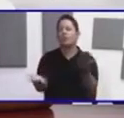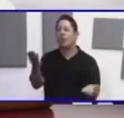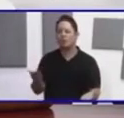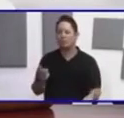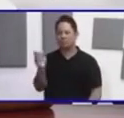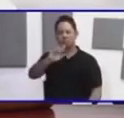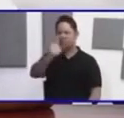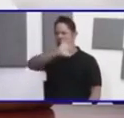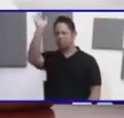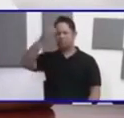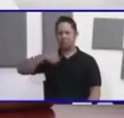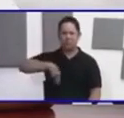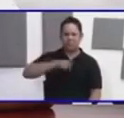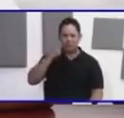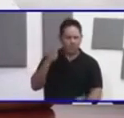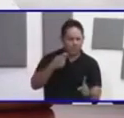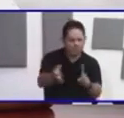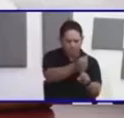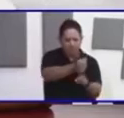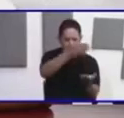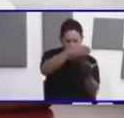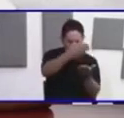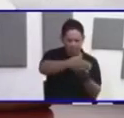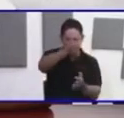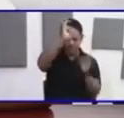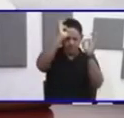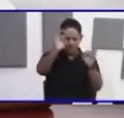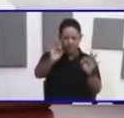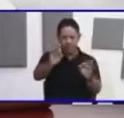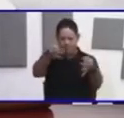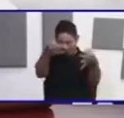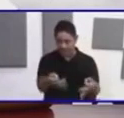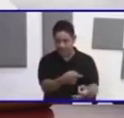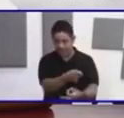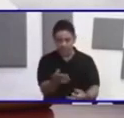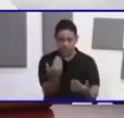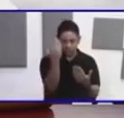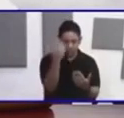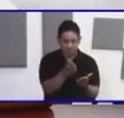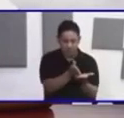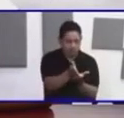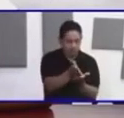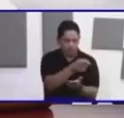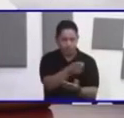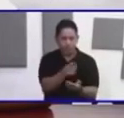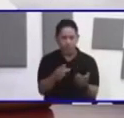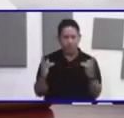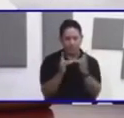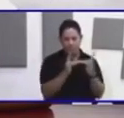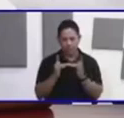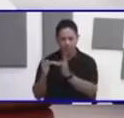buscaría los equipos de mejor calidad con garantía, porque también tengo que decirle que las camas que ustedes vieron tienen garantía